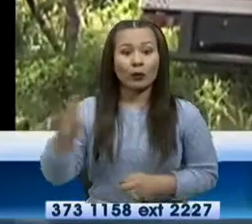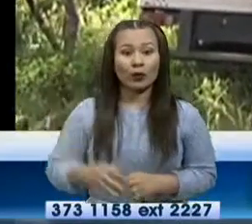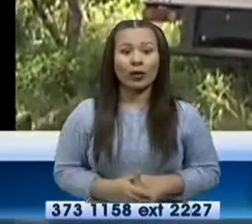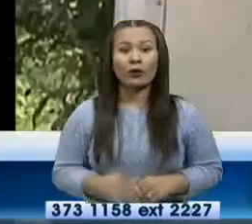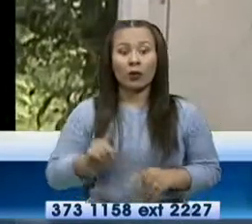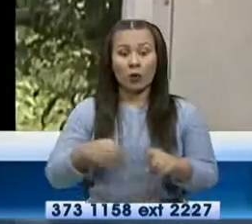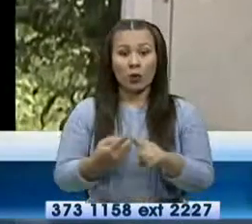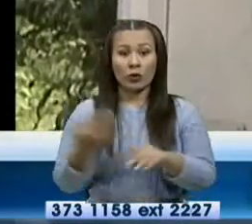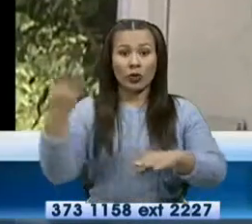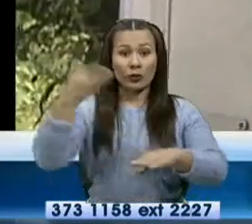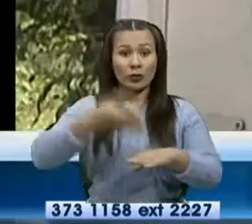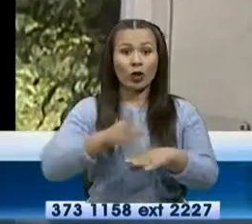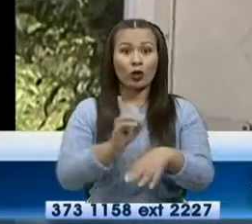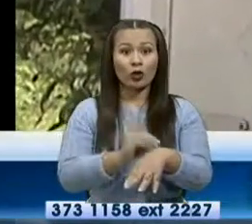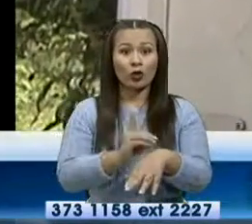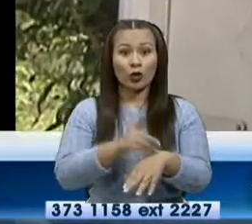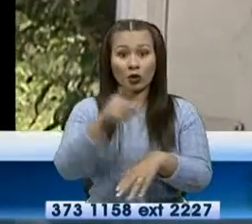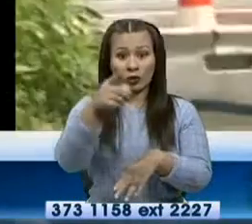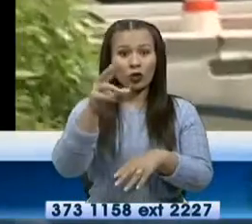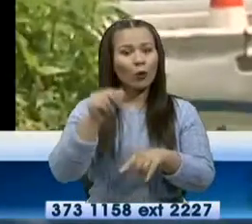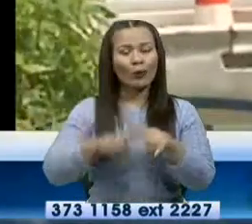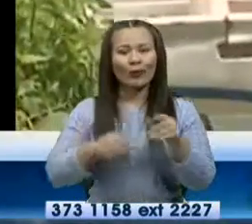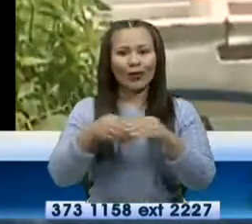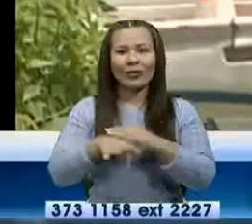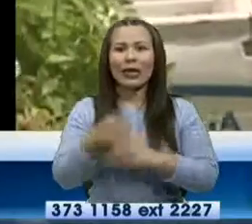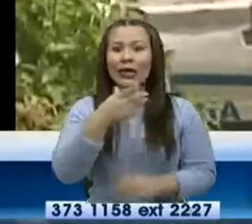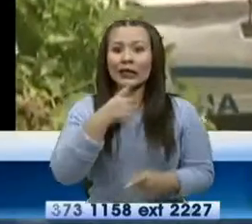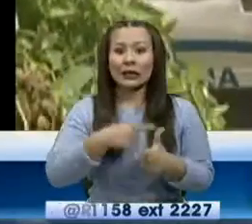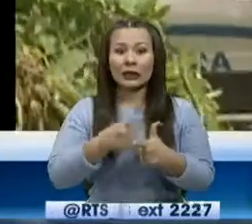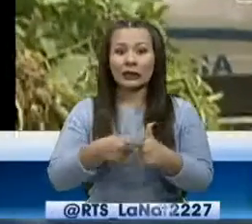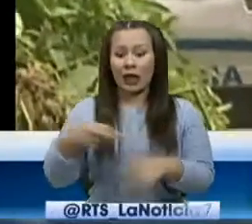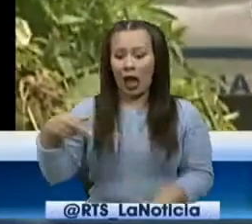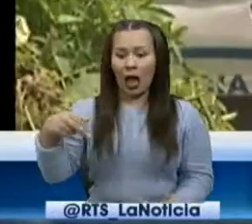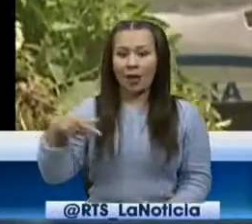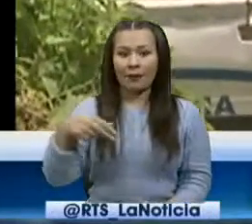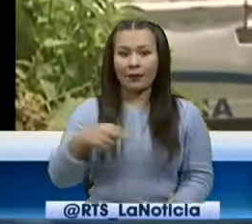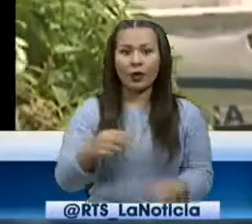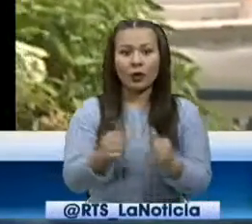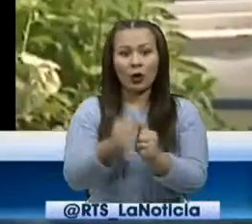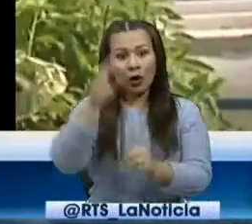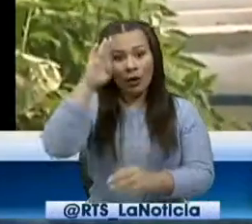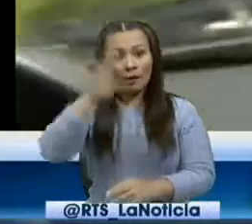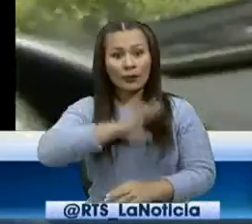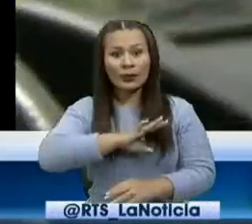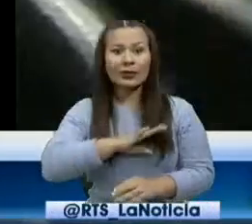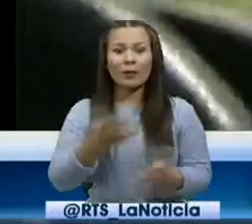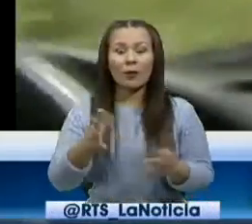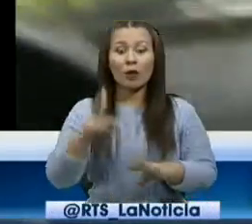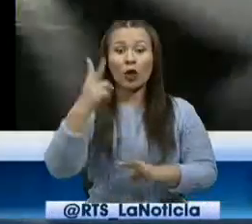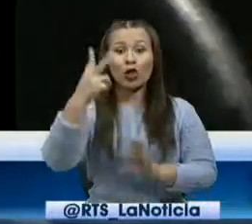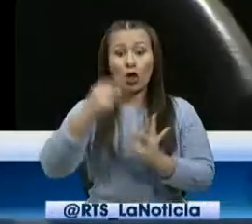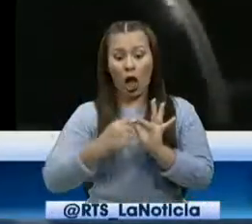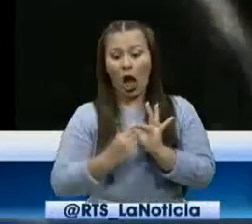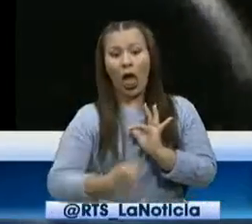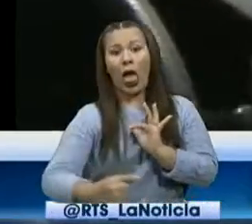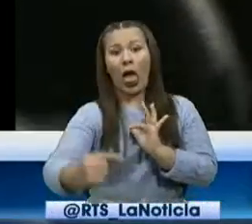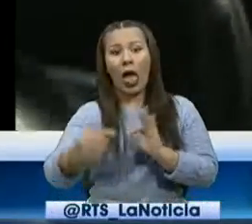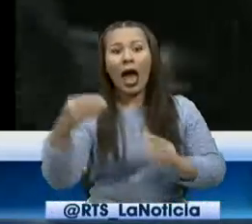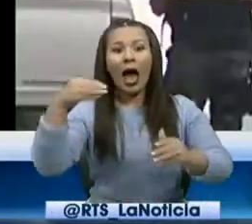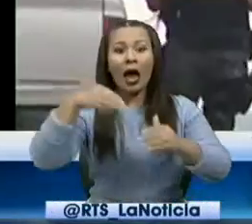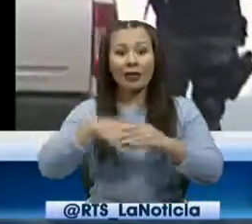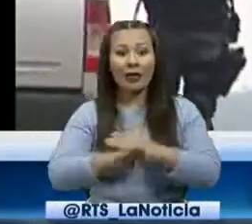y Medicina Legal no pudo ingresar. Entonces avanzamos junto con la policía forense aproximadamente 2 kilómetros más